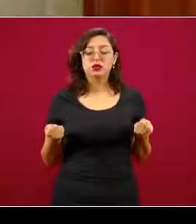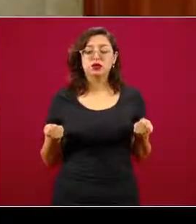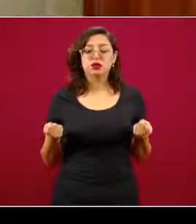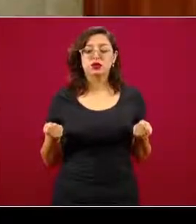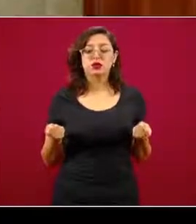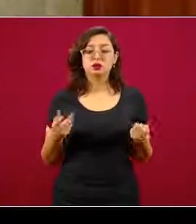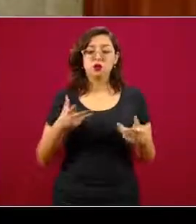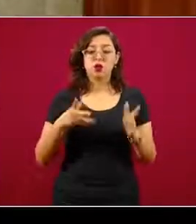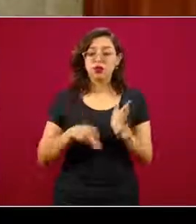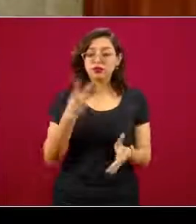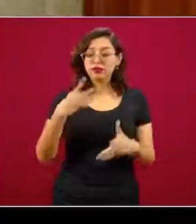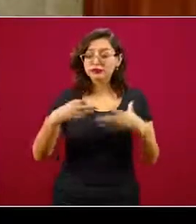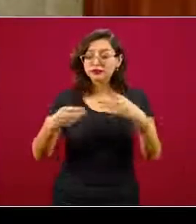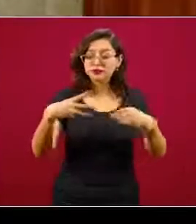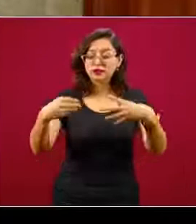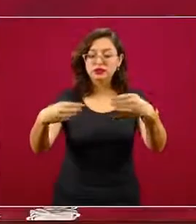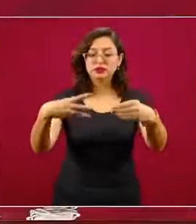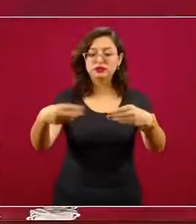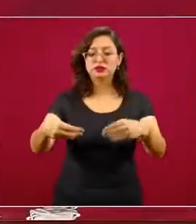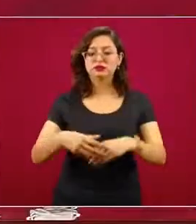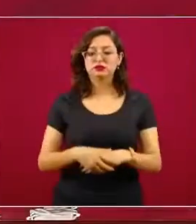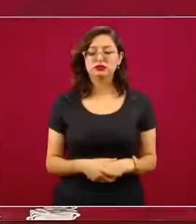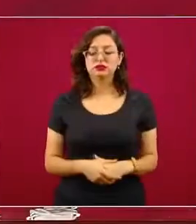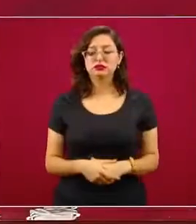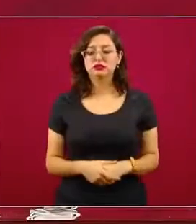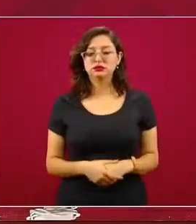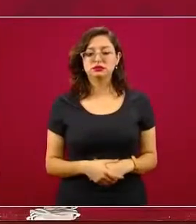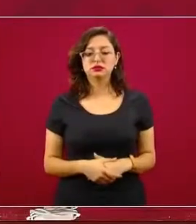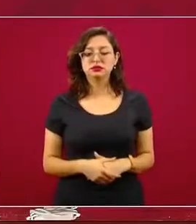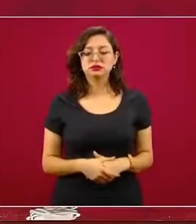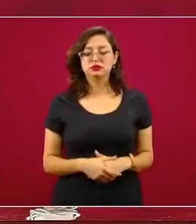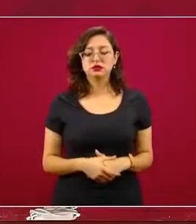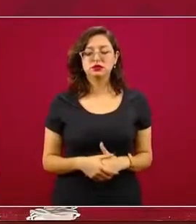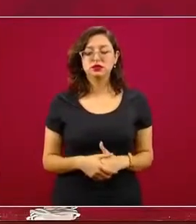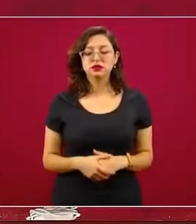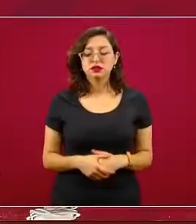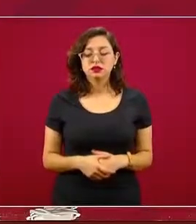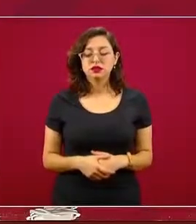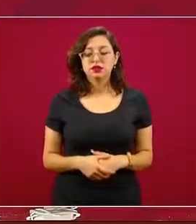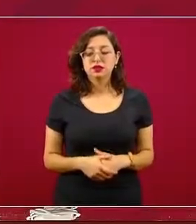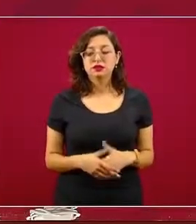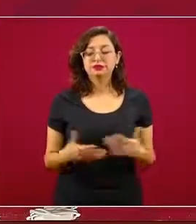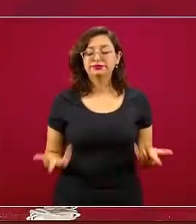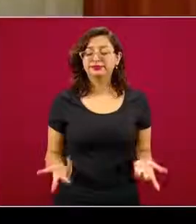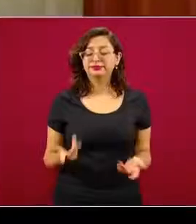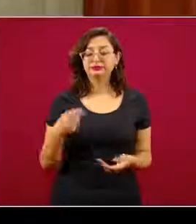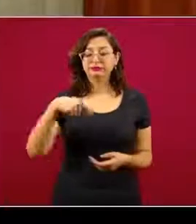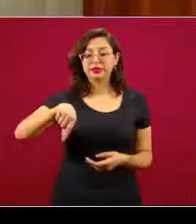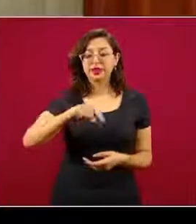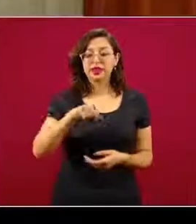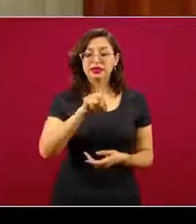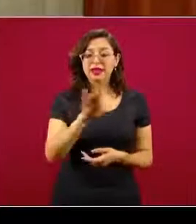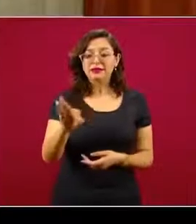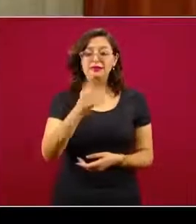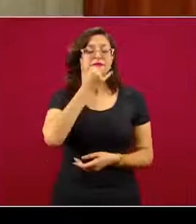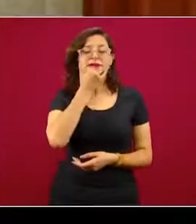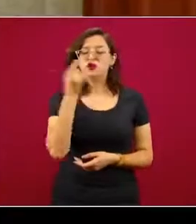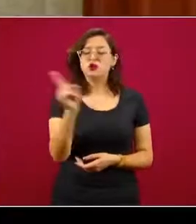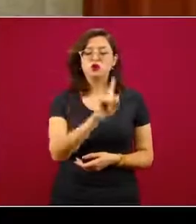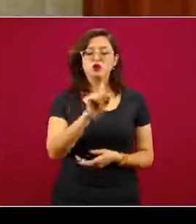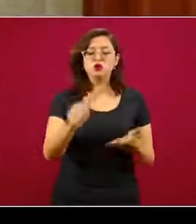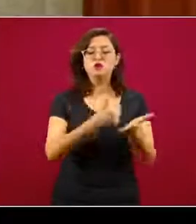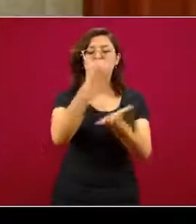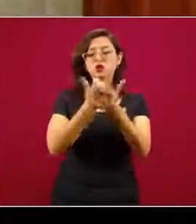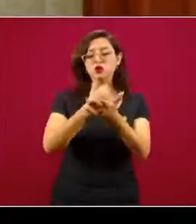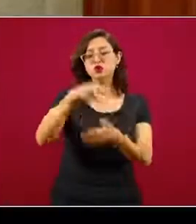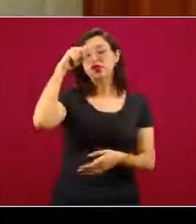haya una propagación o rebrotes? Porque al final de cuentas, aunque en el caso del Distrito Federal, de la Ciudad de México,